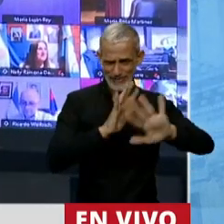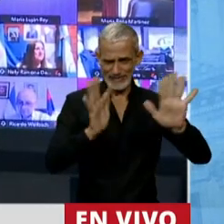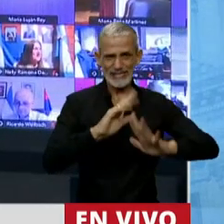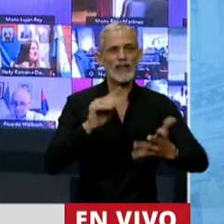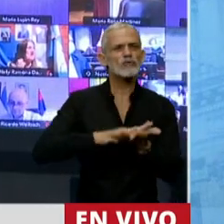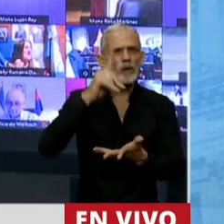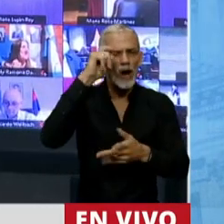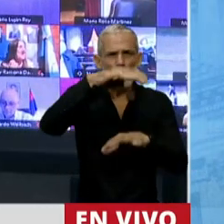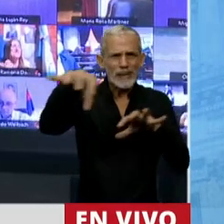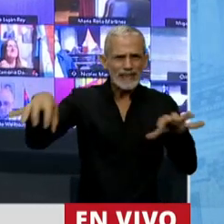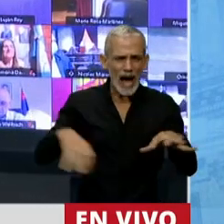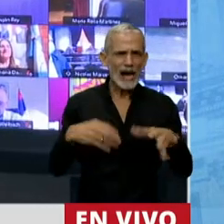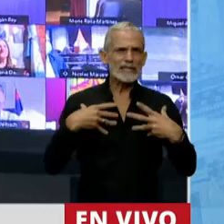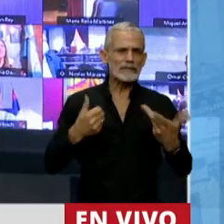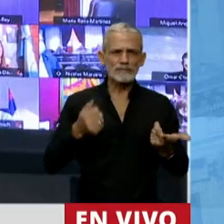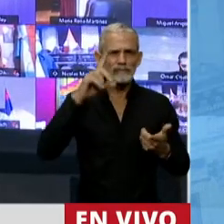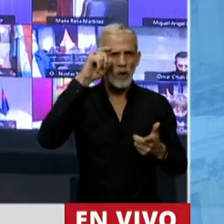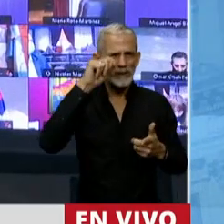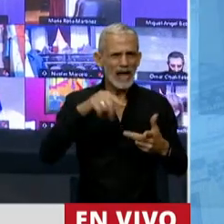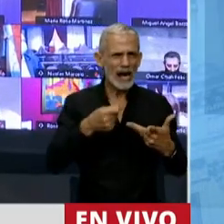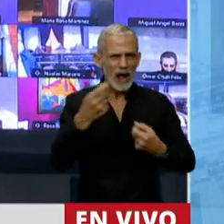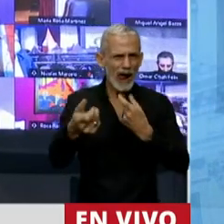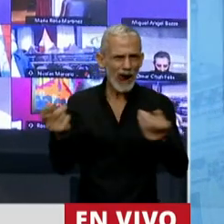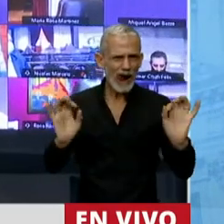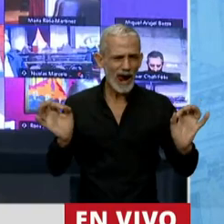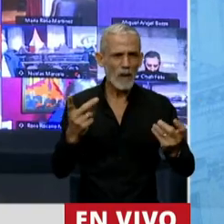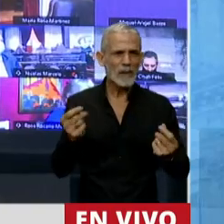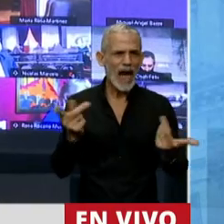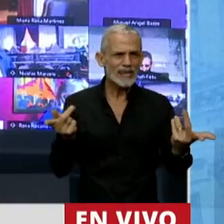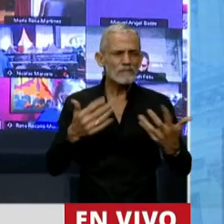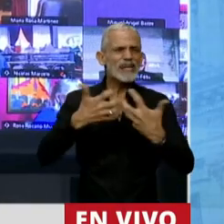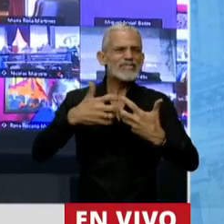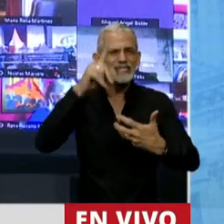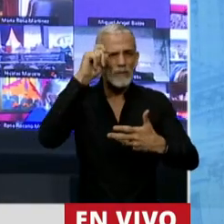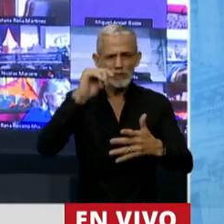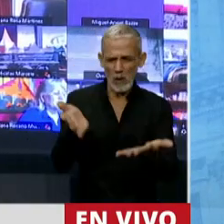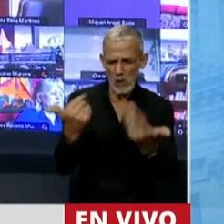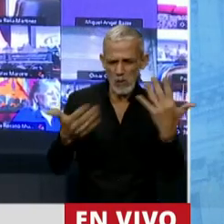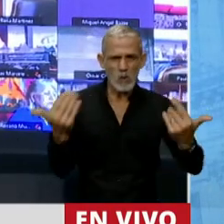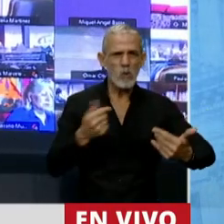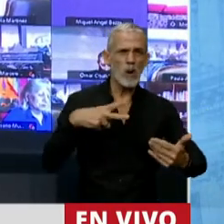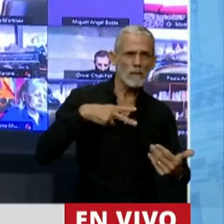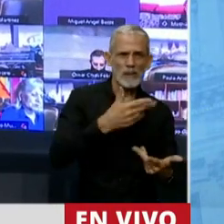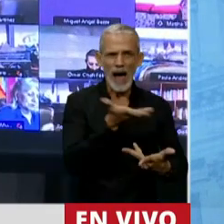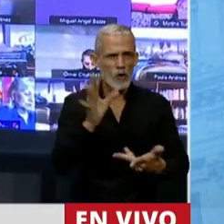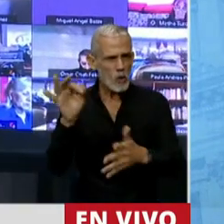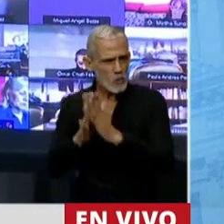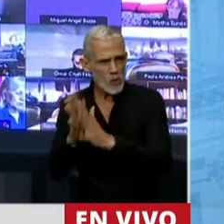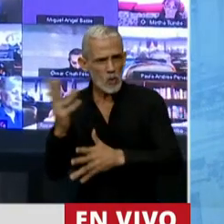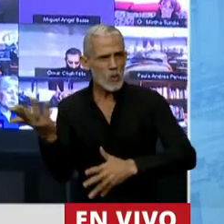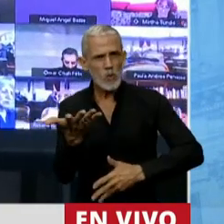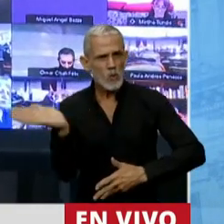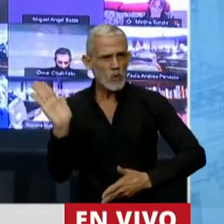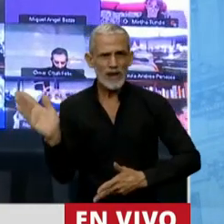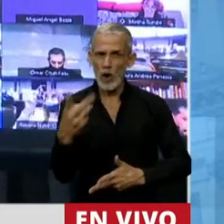términos sanitarios, totalmente desfinanciado, desguazado el sistema sanitario público-privado en la Argentina. Por otro